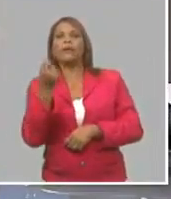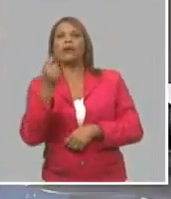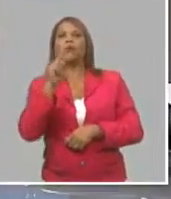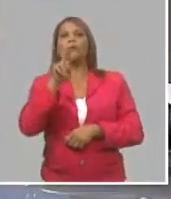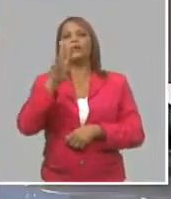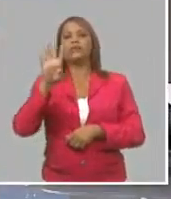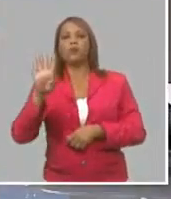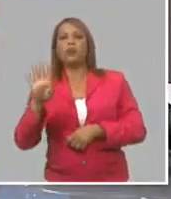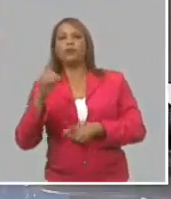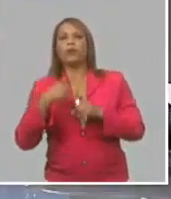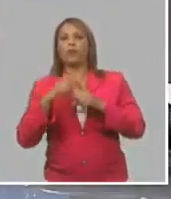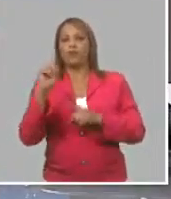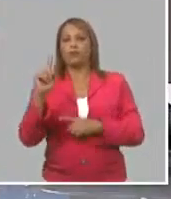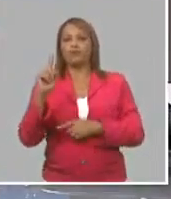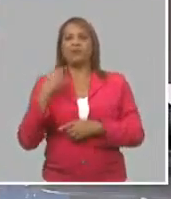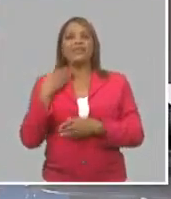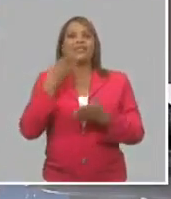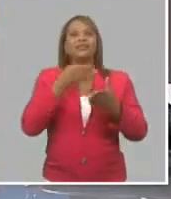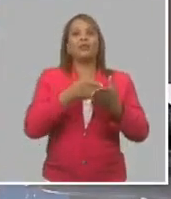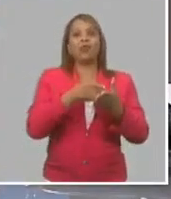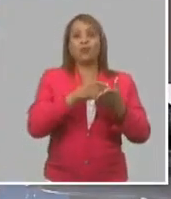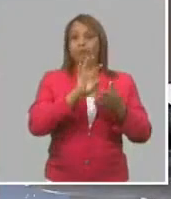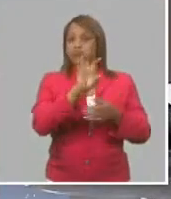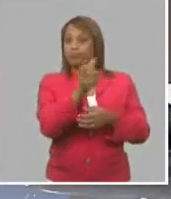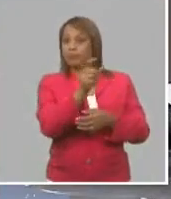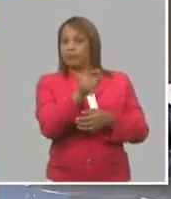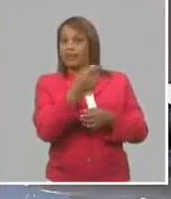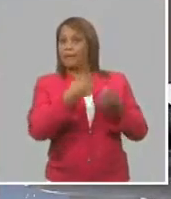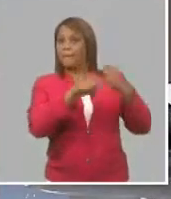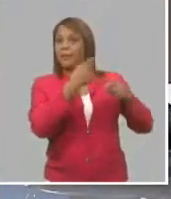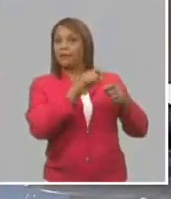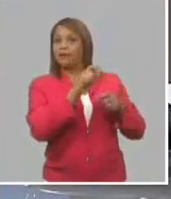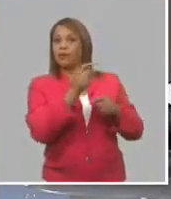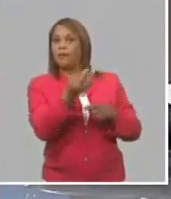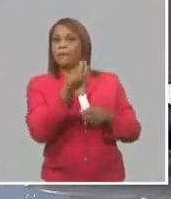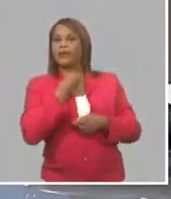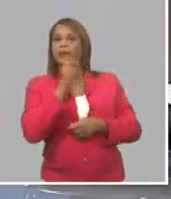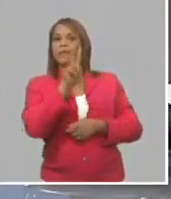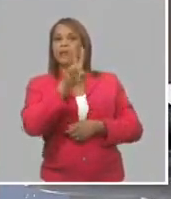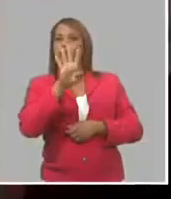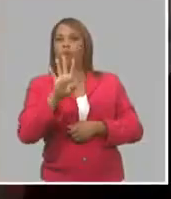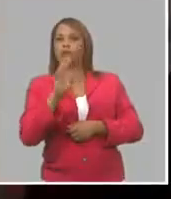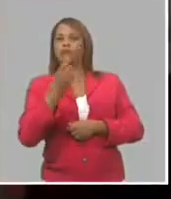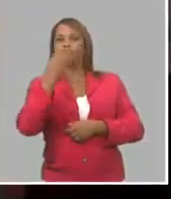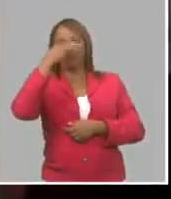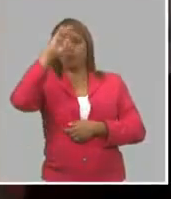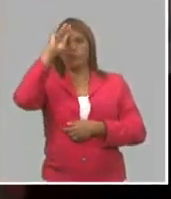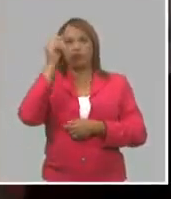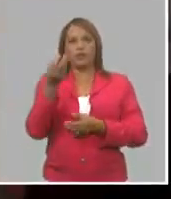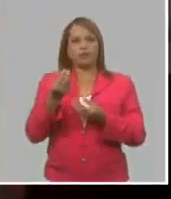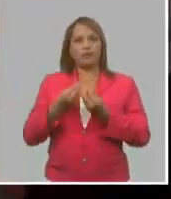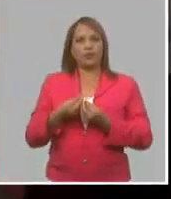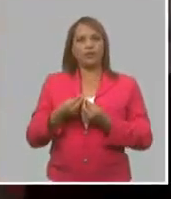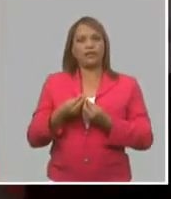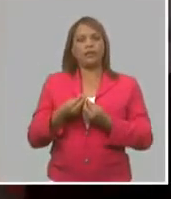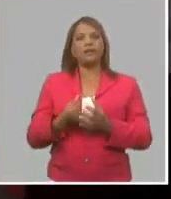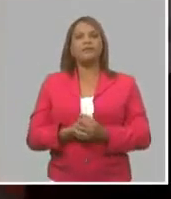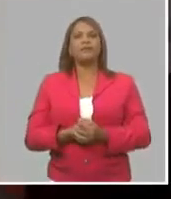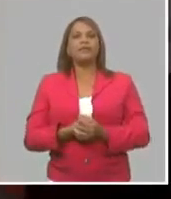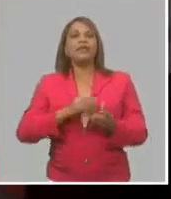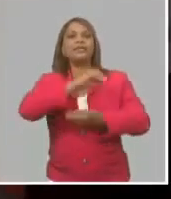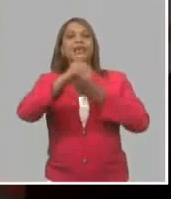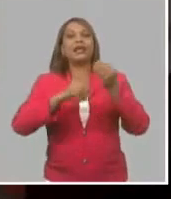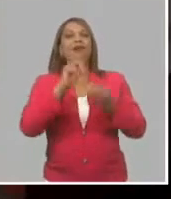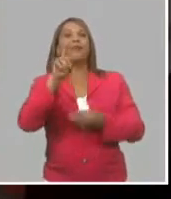si juega acá de acá y viendo los eeuu se me dan 24 pesos y si el tipo de cambio fuera